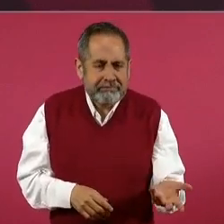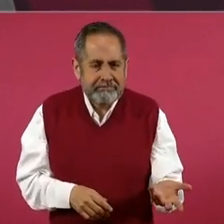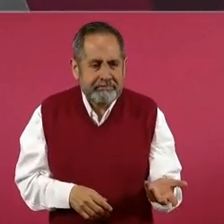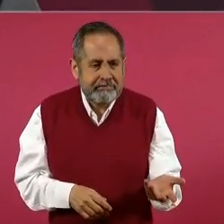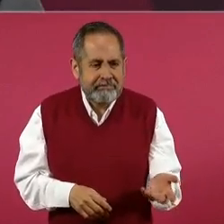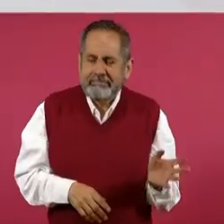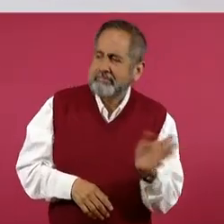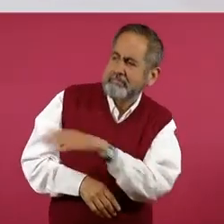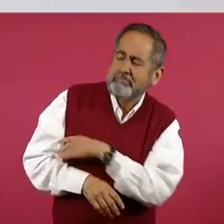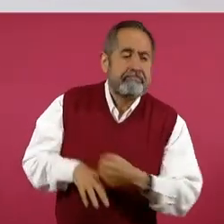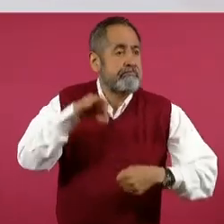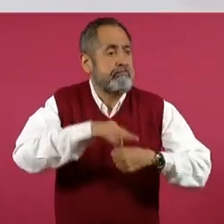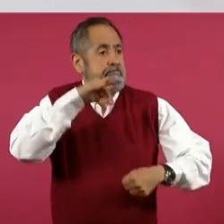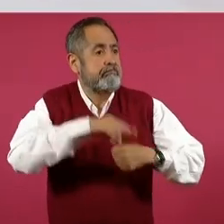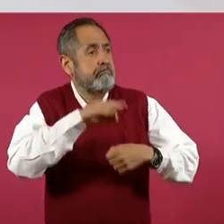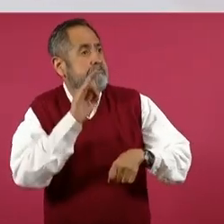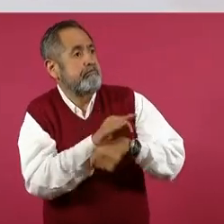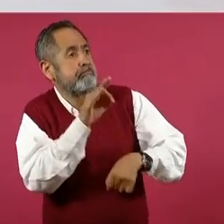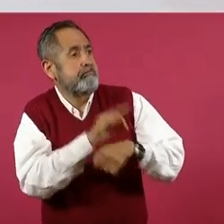votan